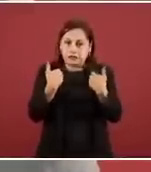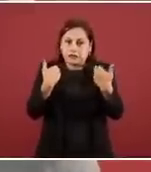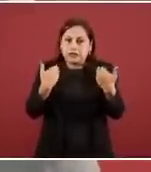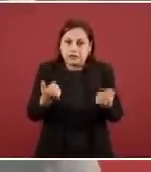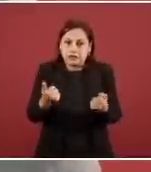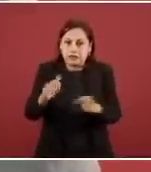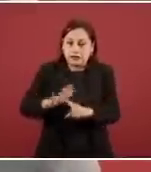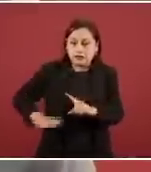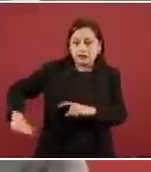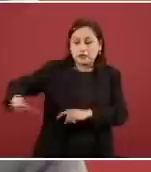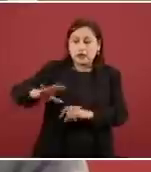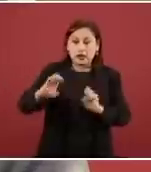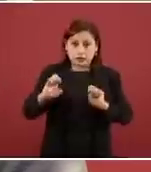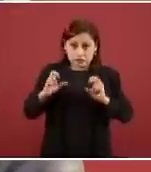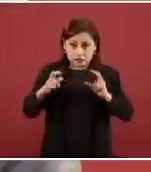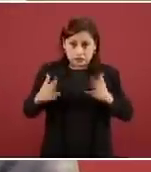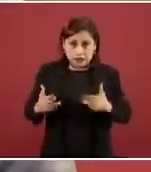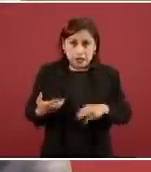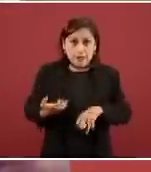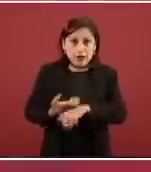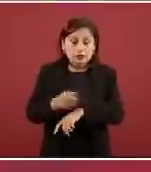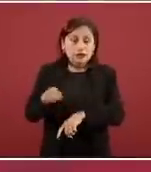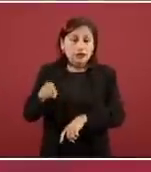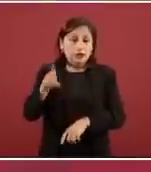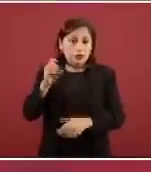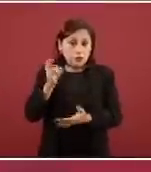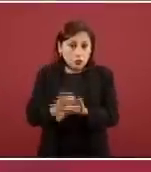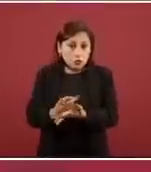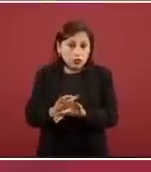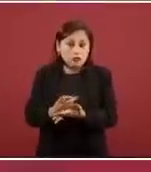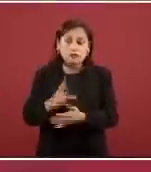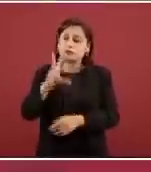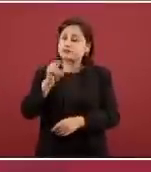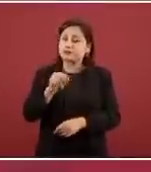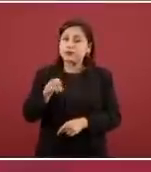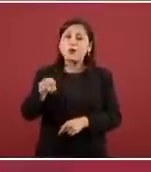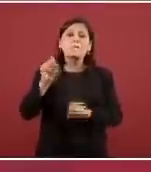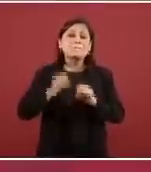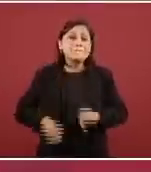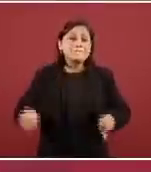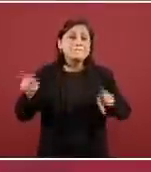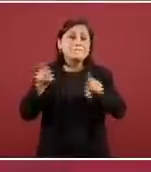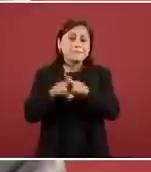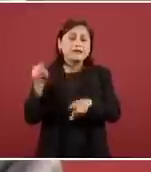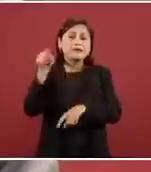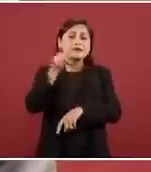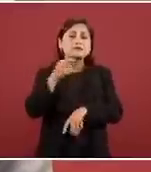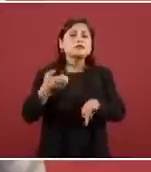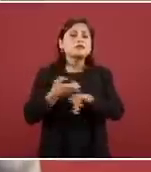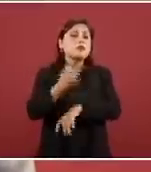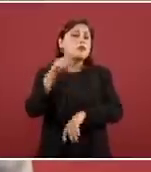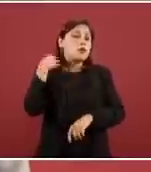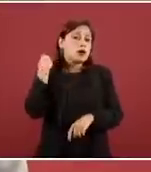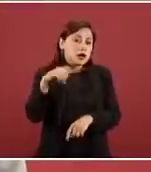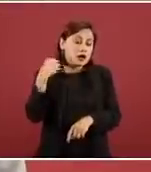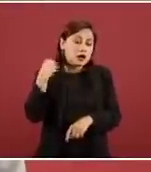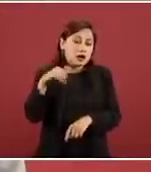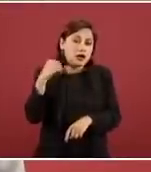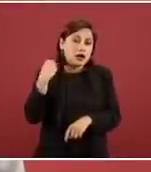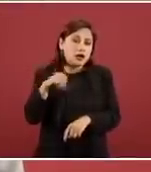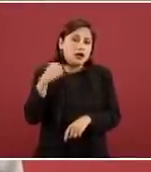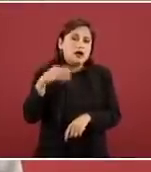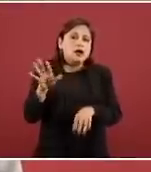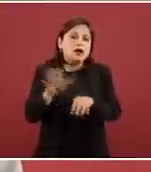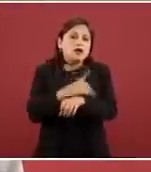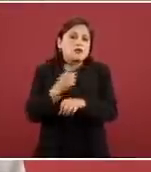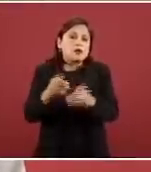¿no? Desgraciadamente lo tenemos en Oaxaca, por problemas de